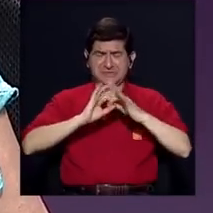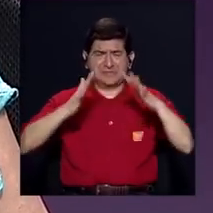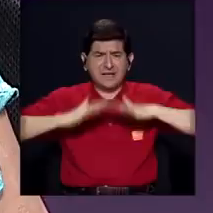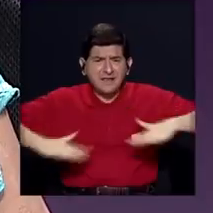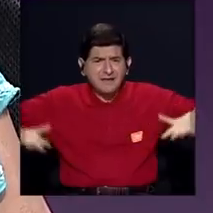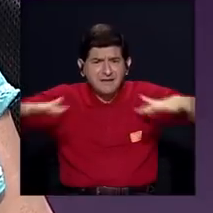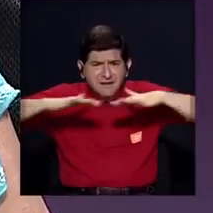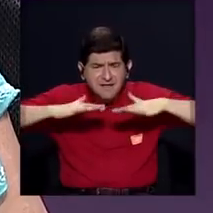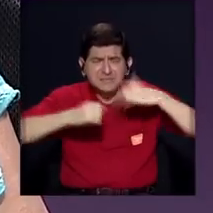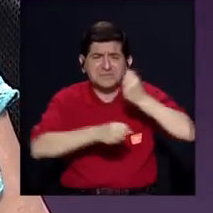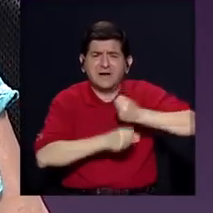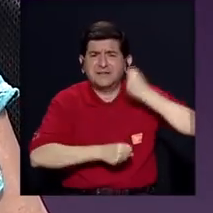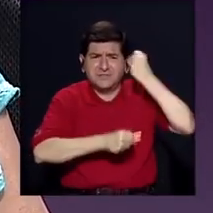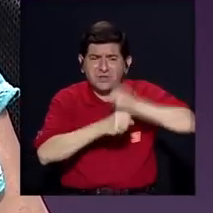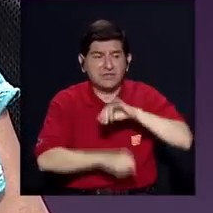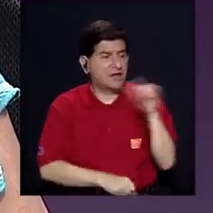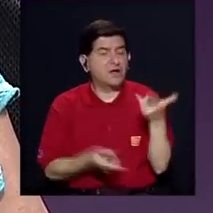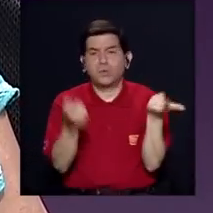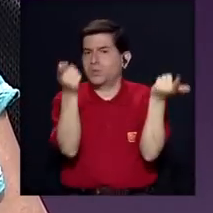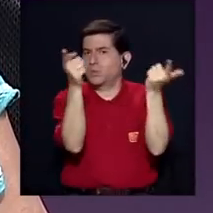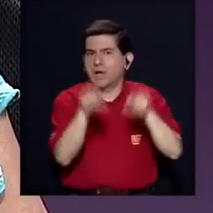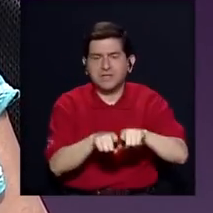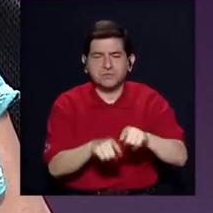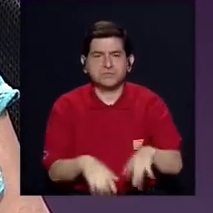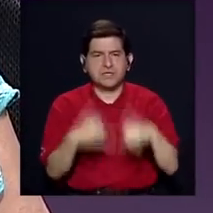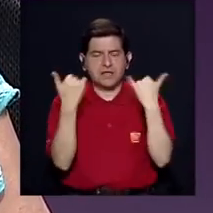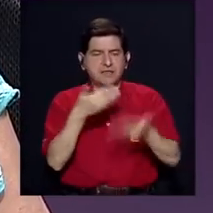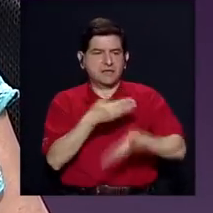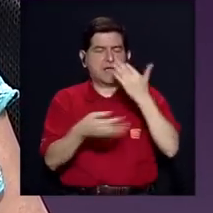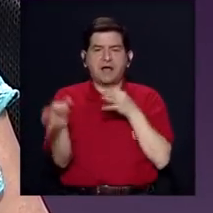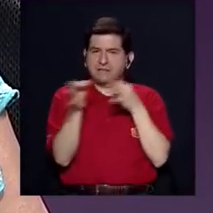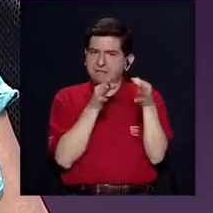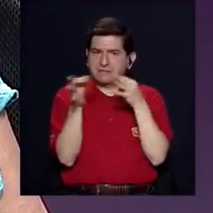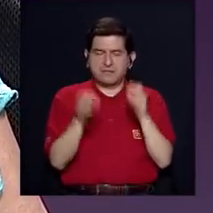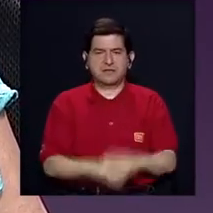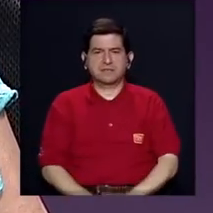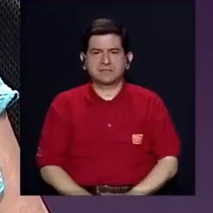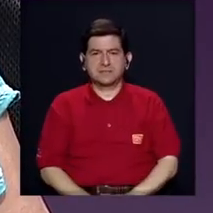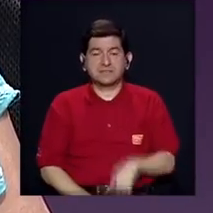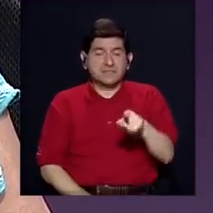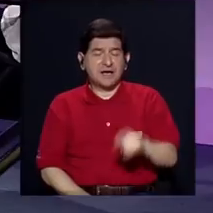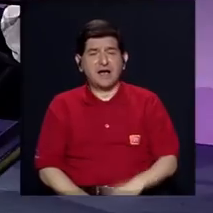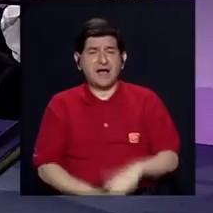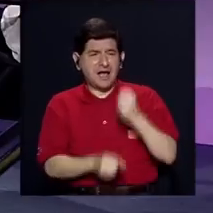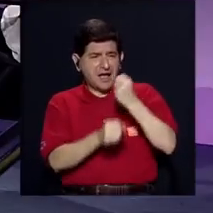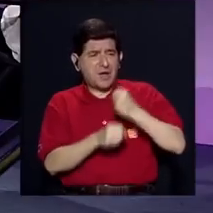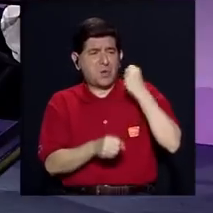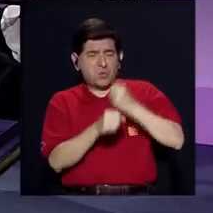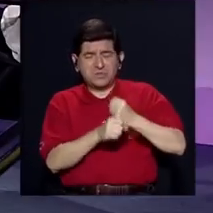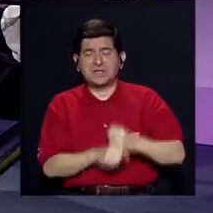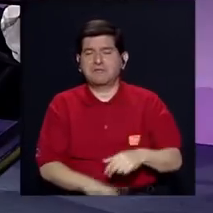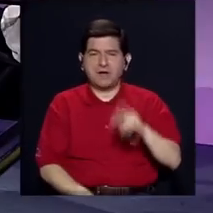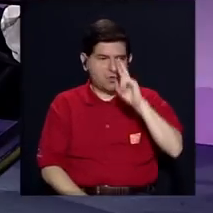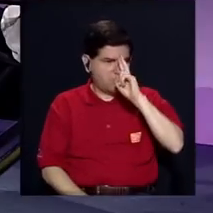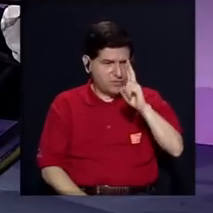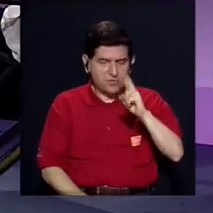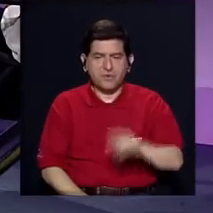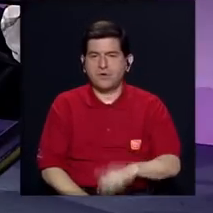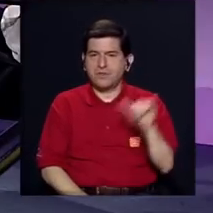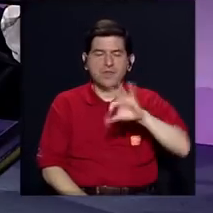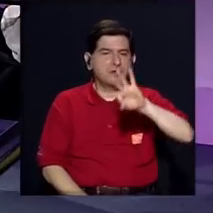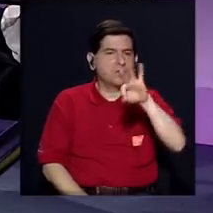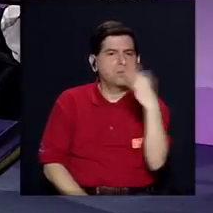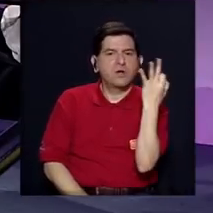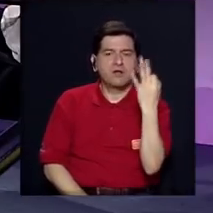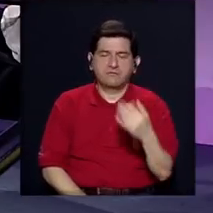espacios laborales con lo que ya habíamos mencionado verdad con una carga de trabajo que no se reconoce de la misma